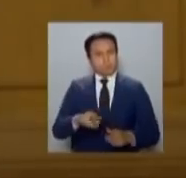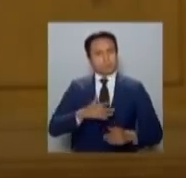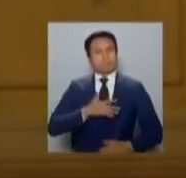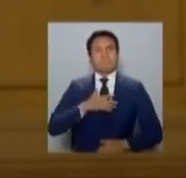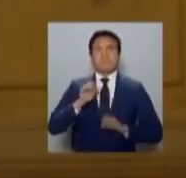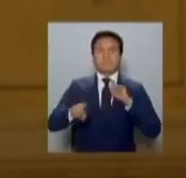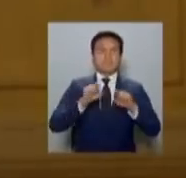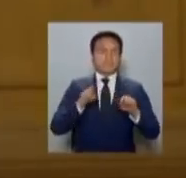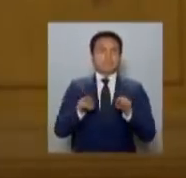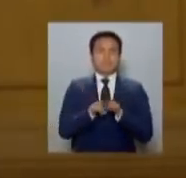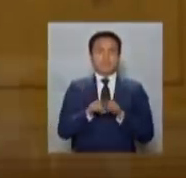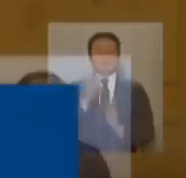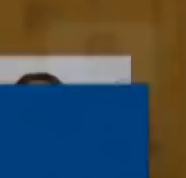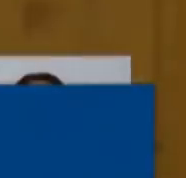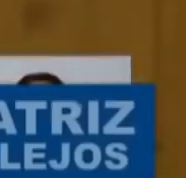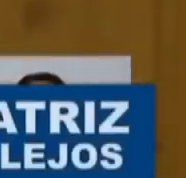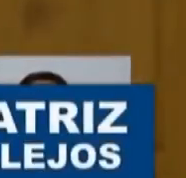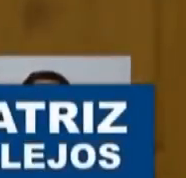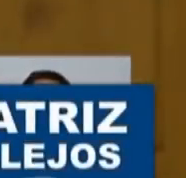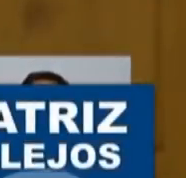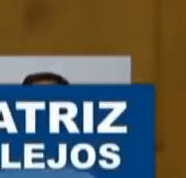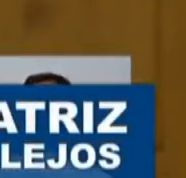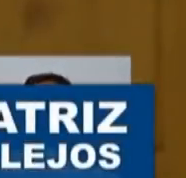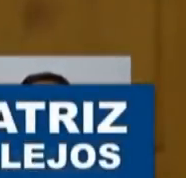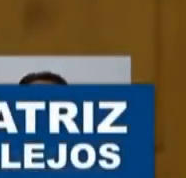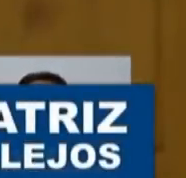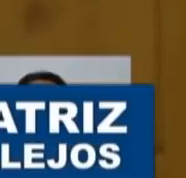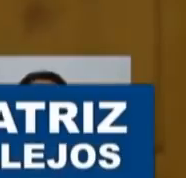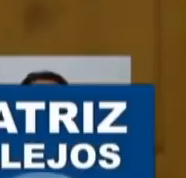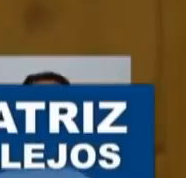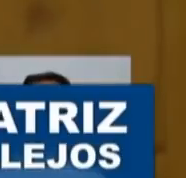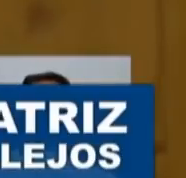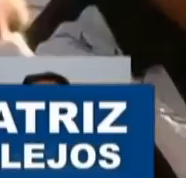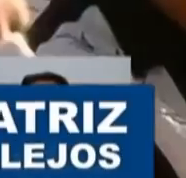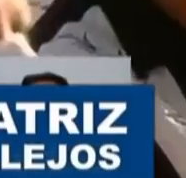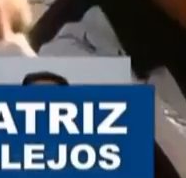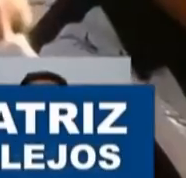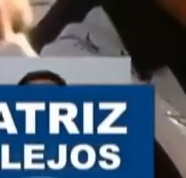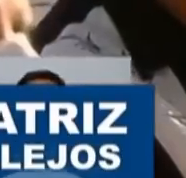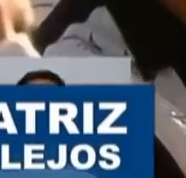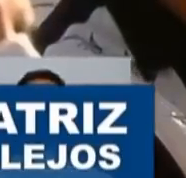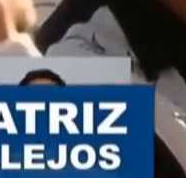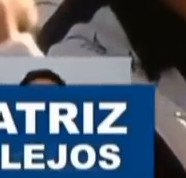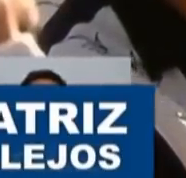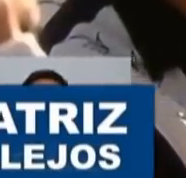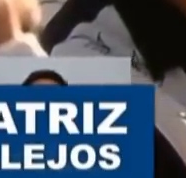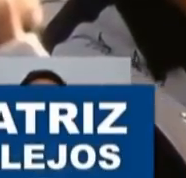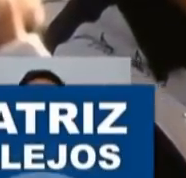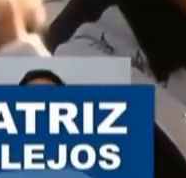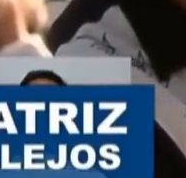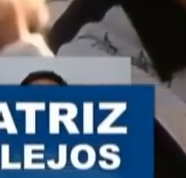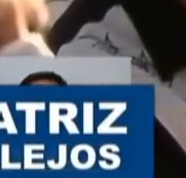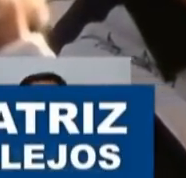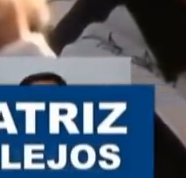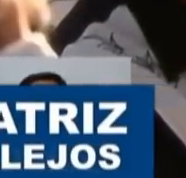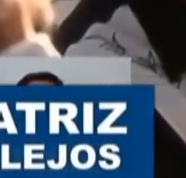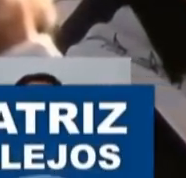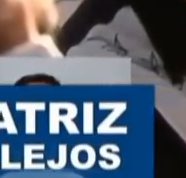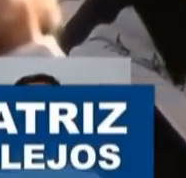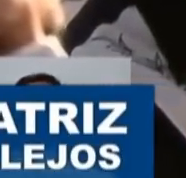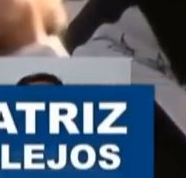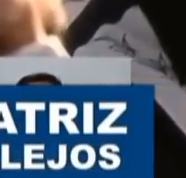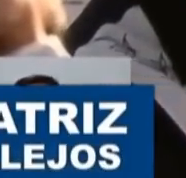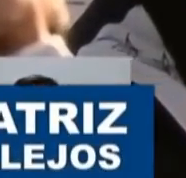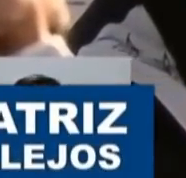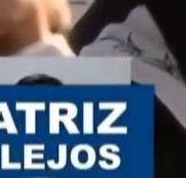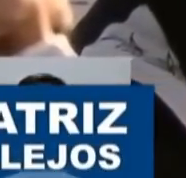Lo descarta. Sí, eso tiene que ver con también la perspectiva que tiene su próximo ministro de Hacienda, Mario Marcel, que